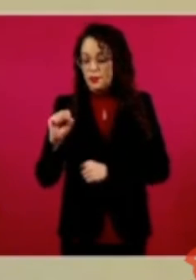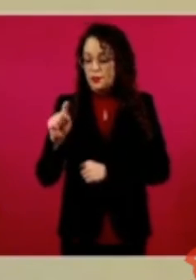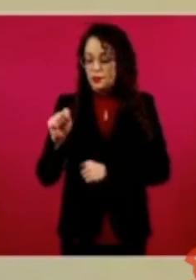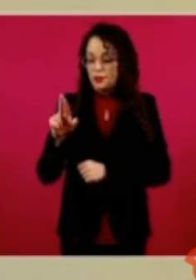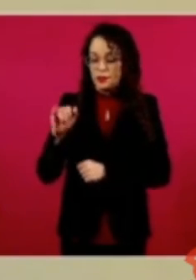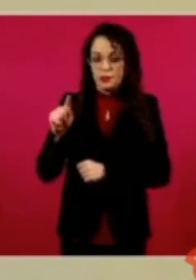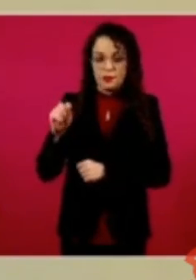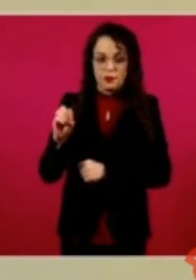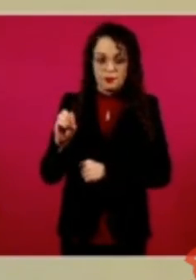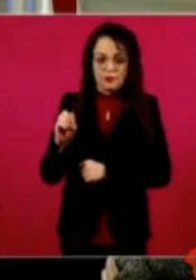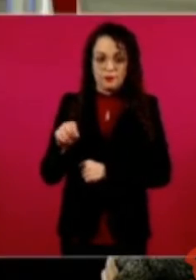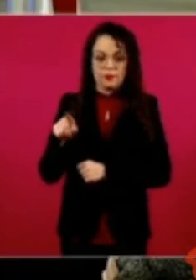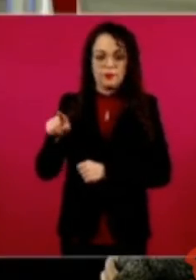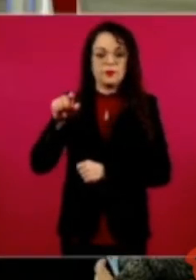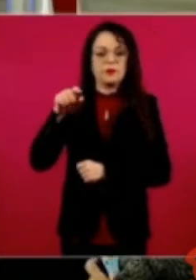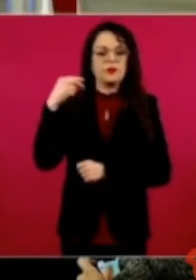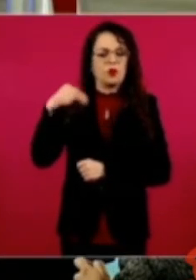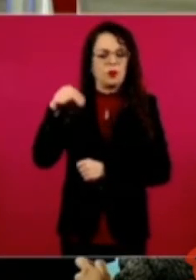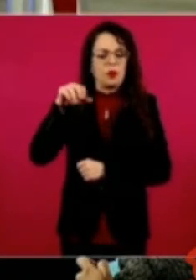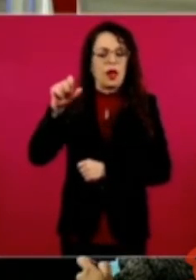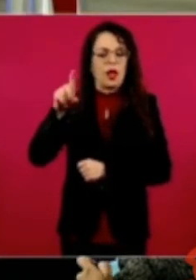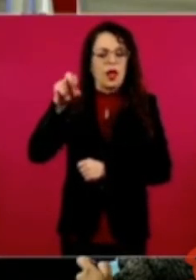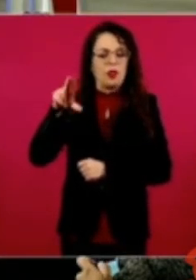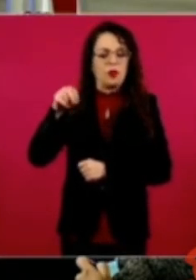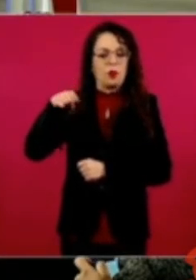Alejandro Moreno Cárdenas,